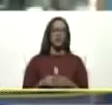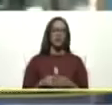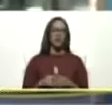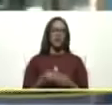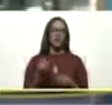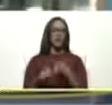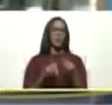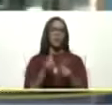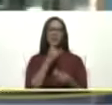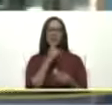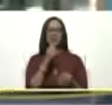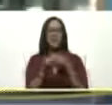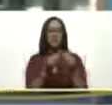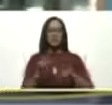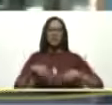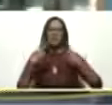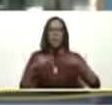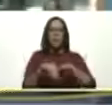mundo.